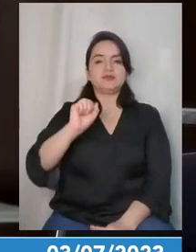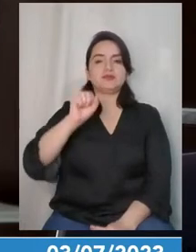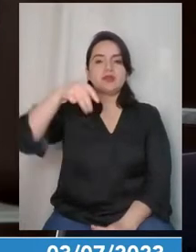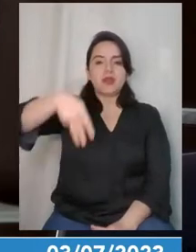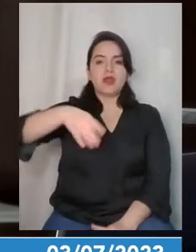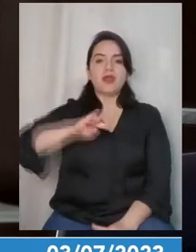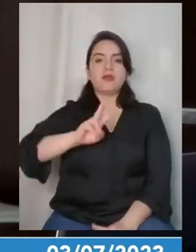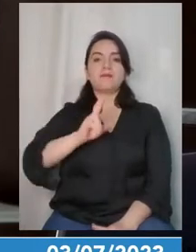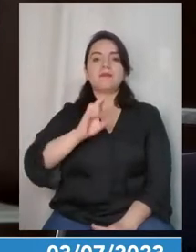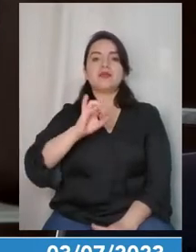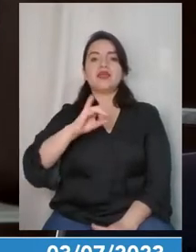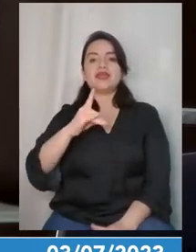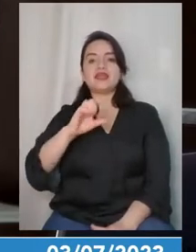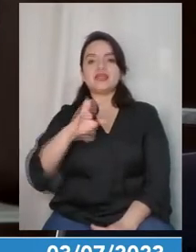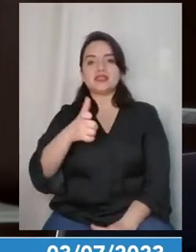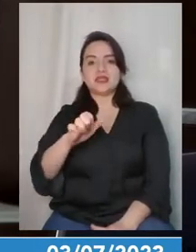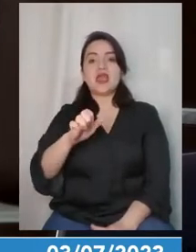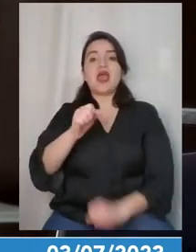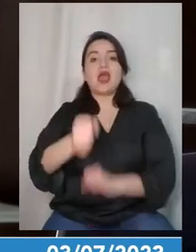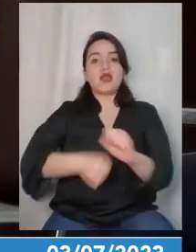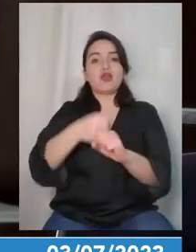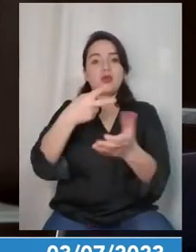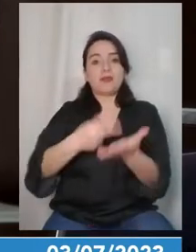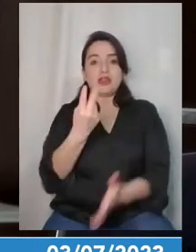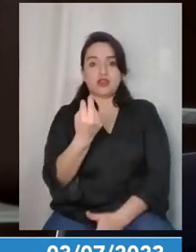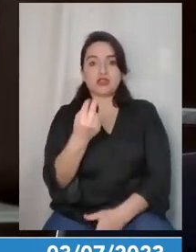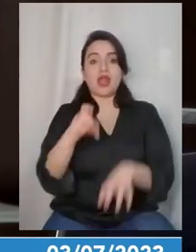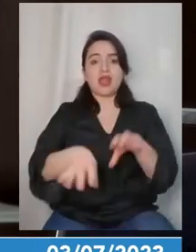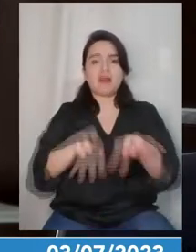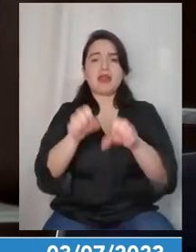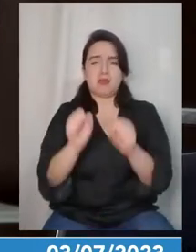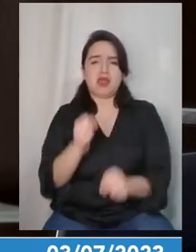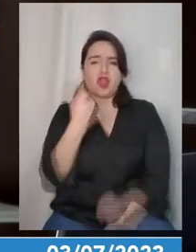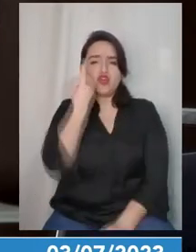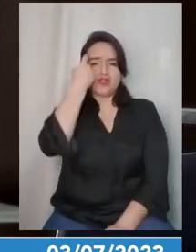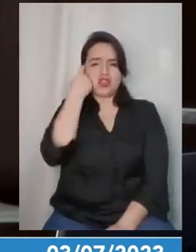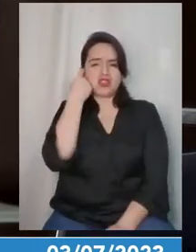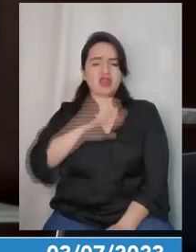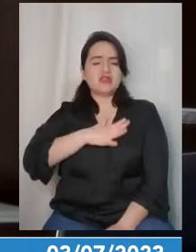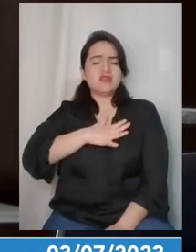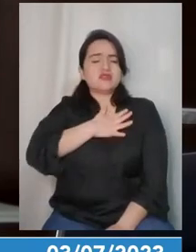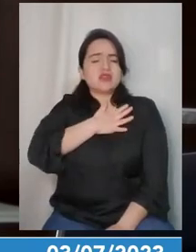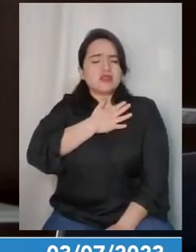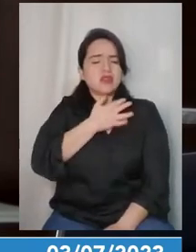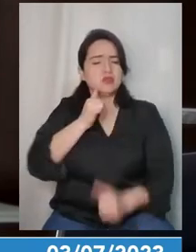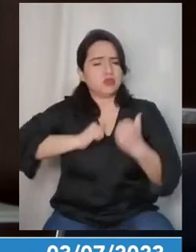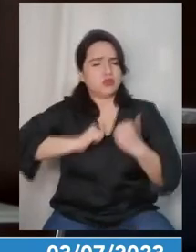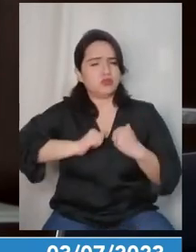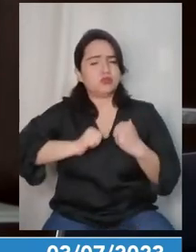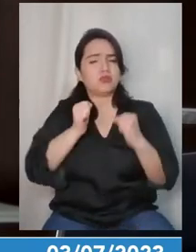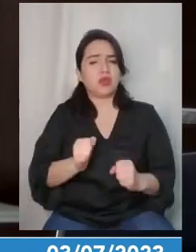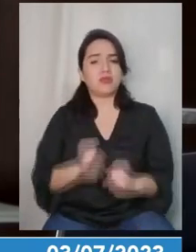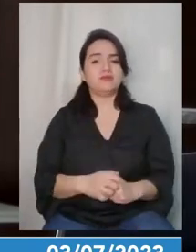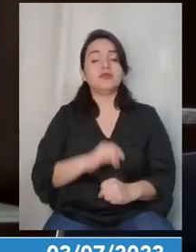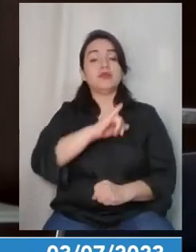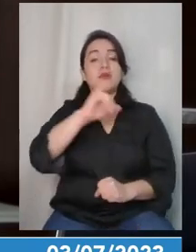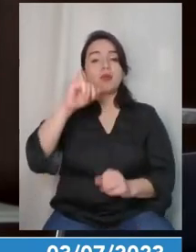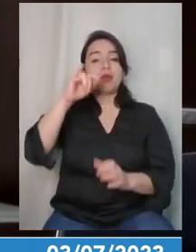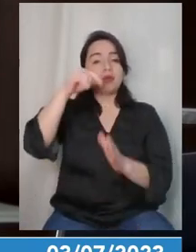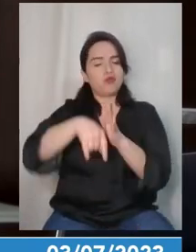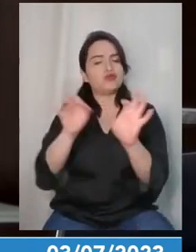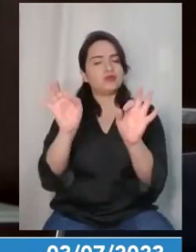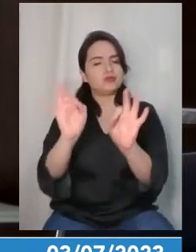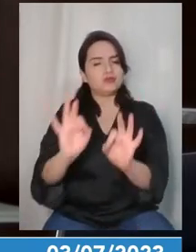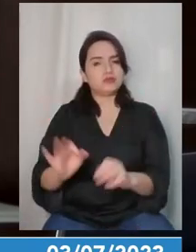son seres conscientes que pueden sufrir y sentir, en lo cual ahondaré un poquito más adelante. Y por último, no